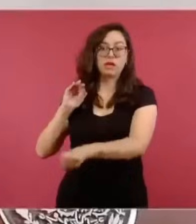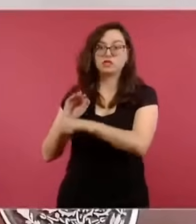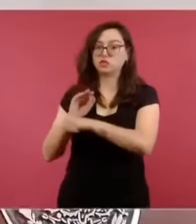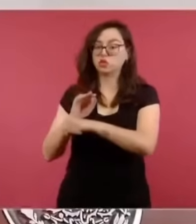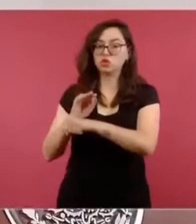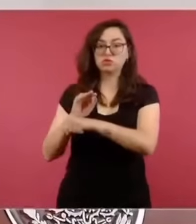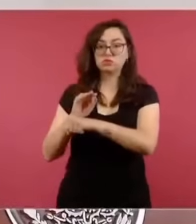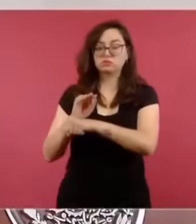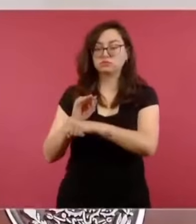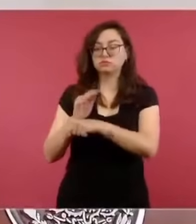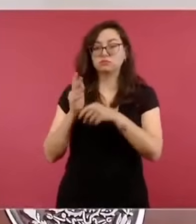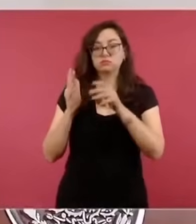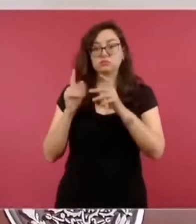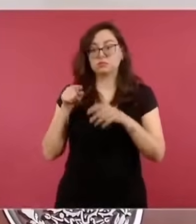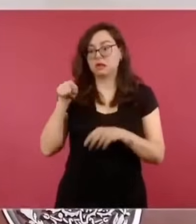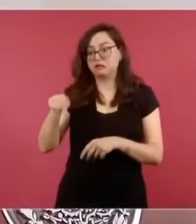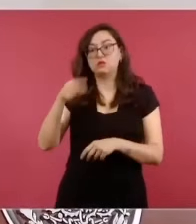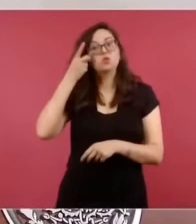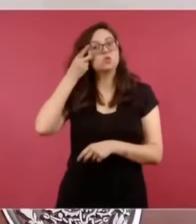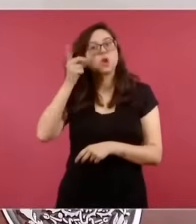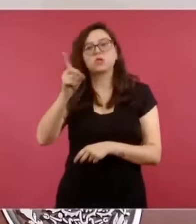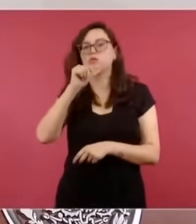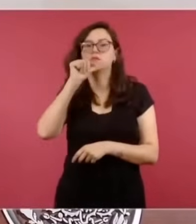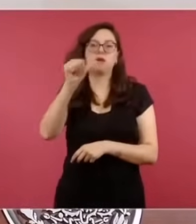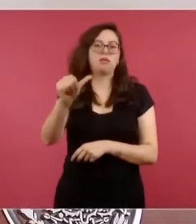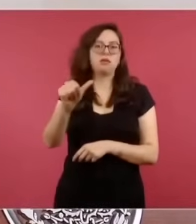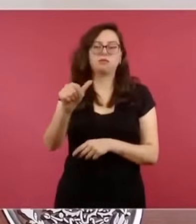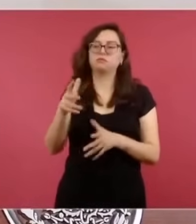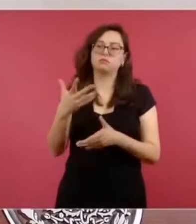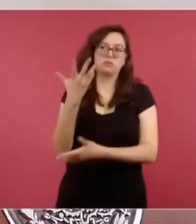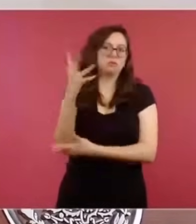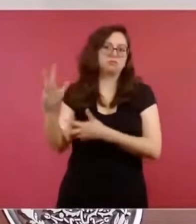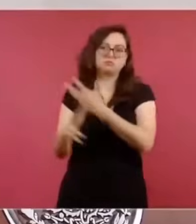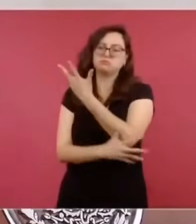como áreas naturales protegidas.